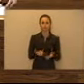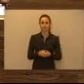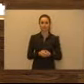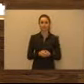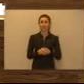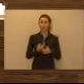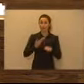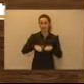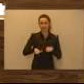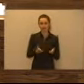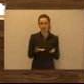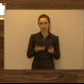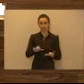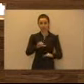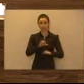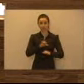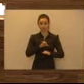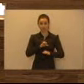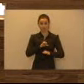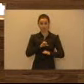Por otra parte, las listas de espera